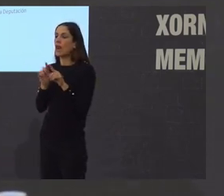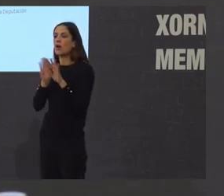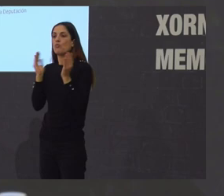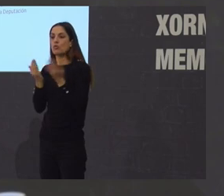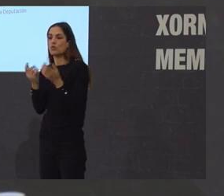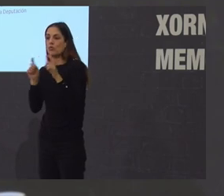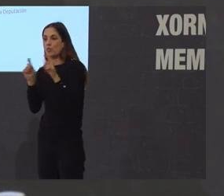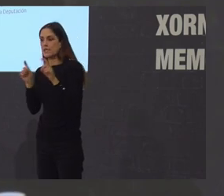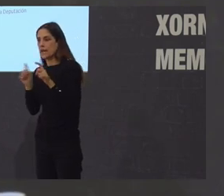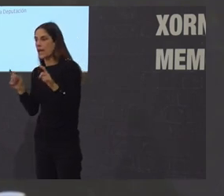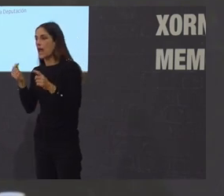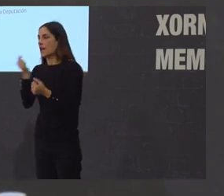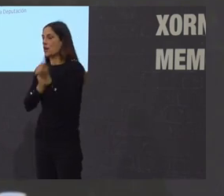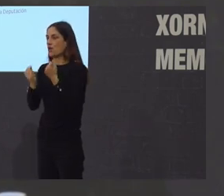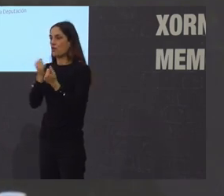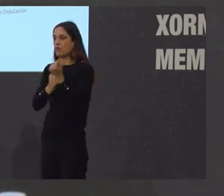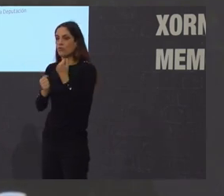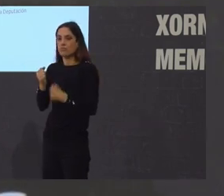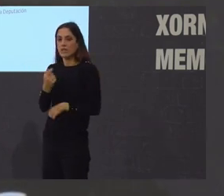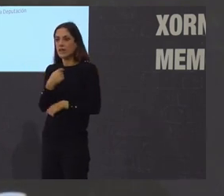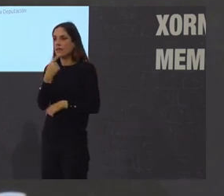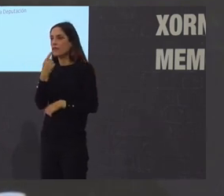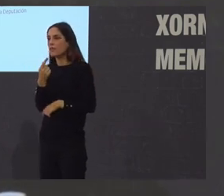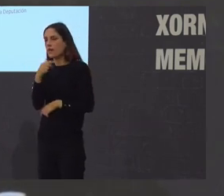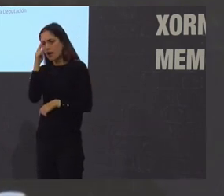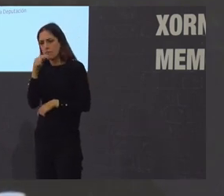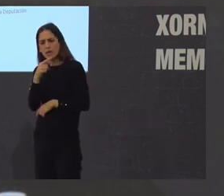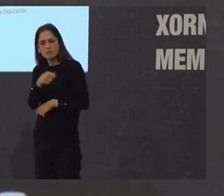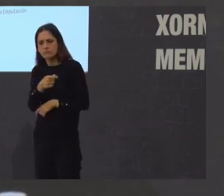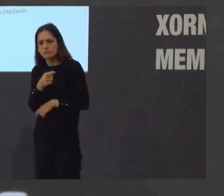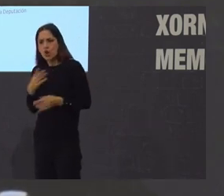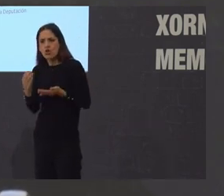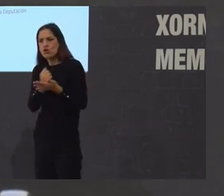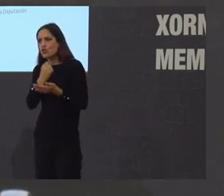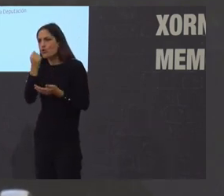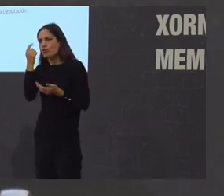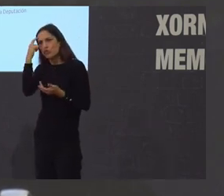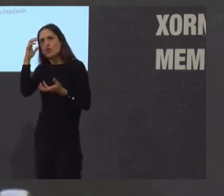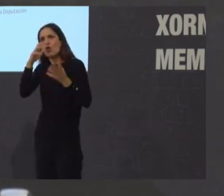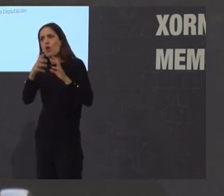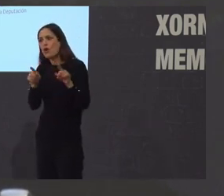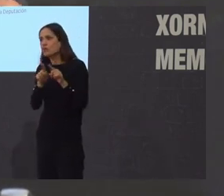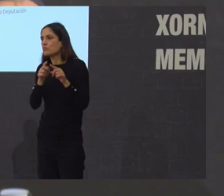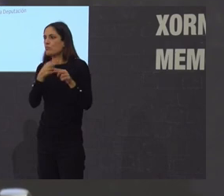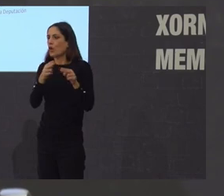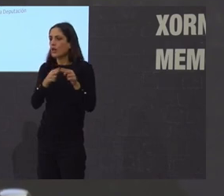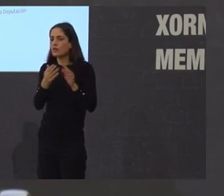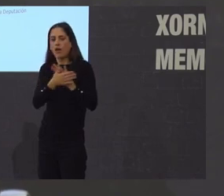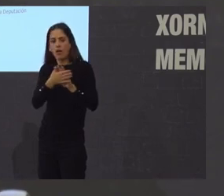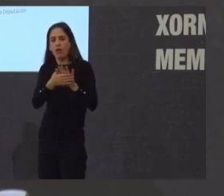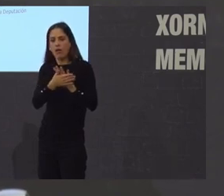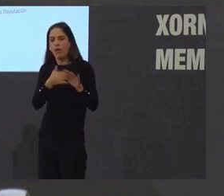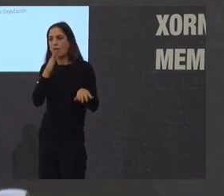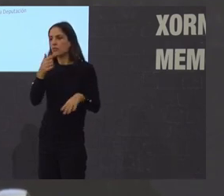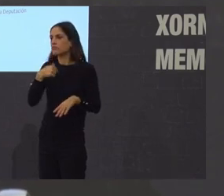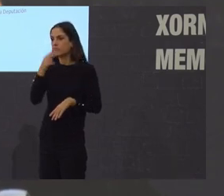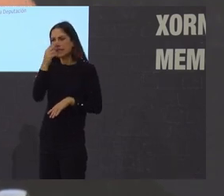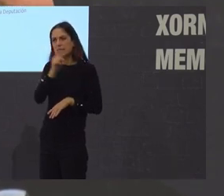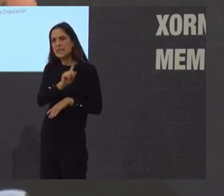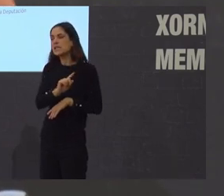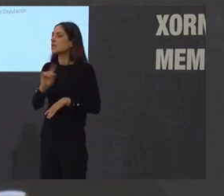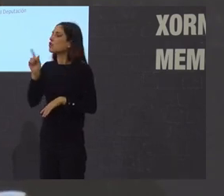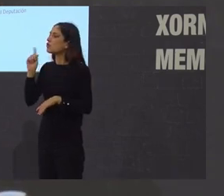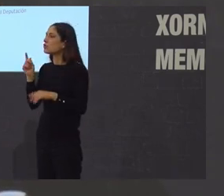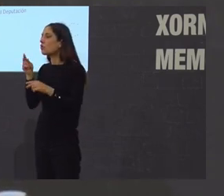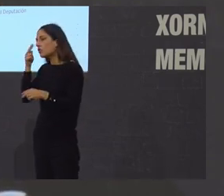empresarial, y le dice al padre que están todos locos con la política, que a él lo único que le interesa es la empresa y las relaciones económicas y que